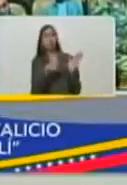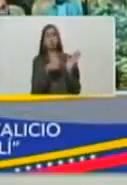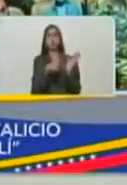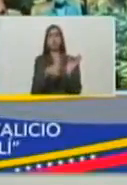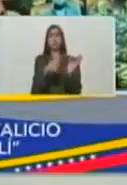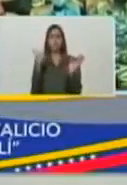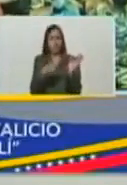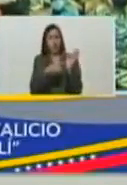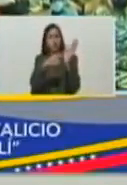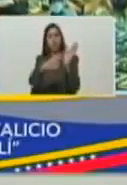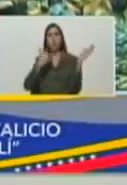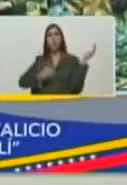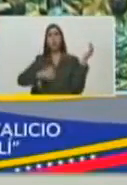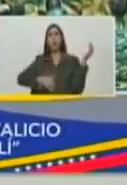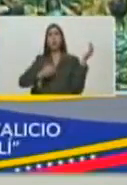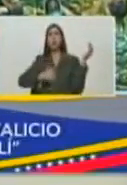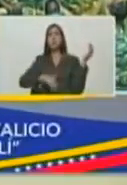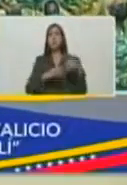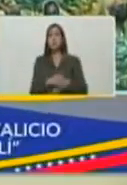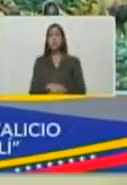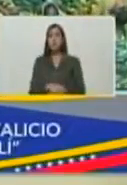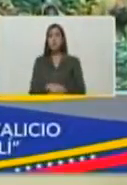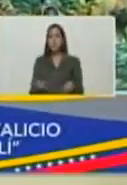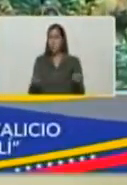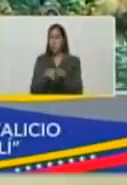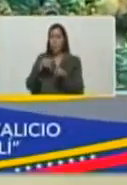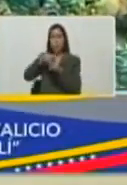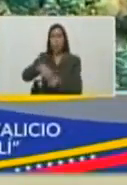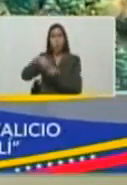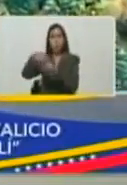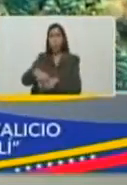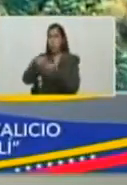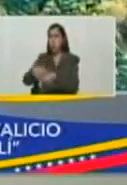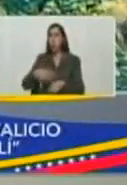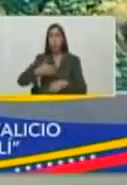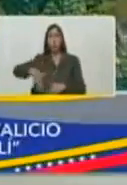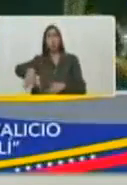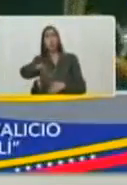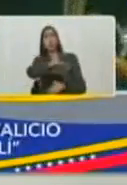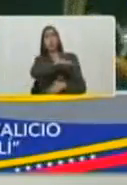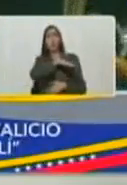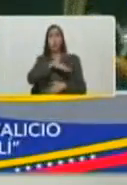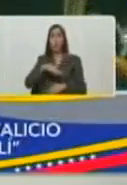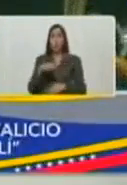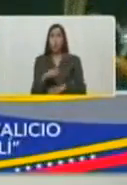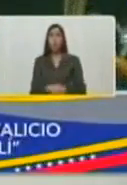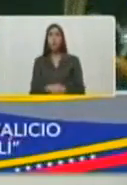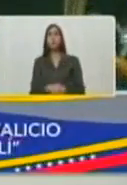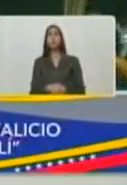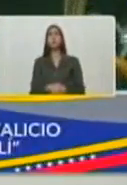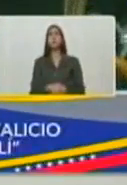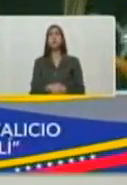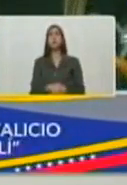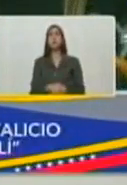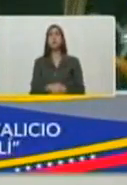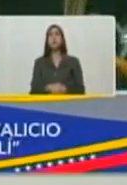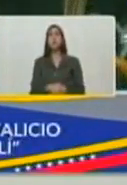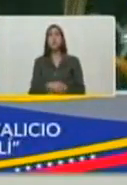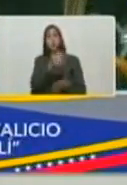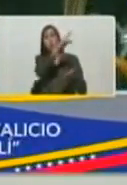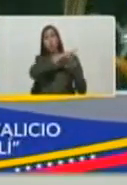aparece Ali, va cabalgando el llanero, cunabiche adentro. Échala tu palabra contra